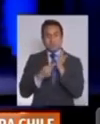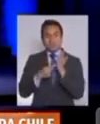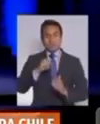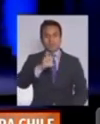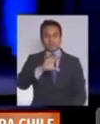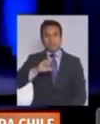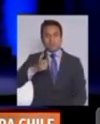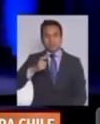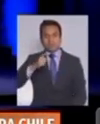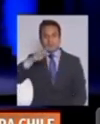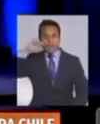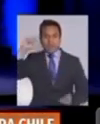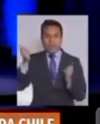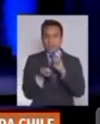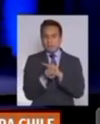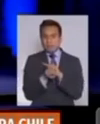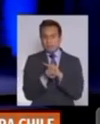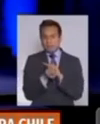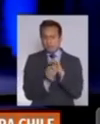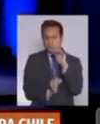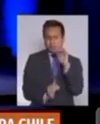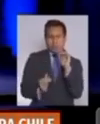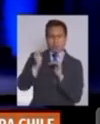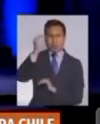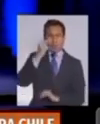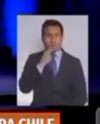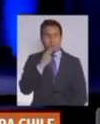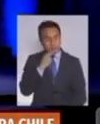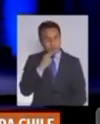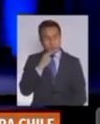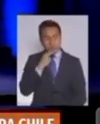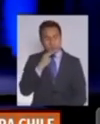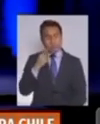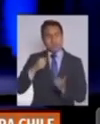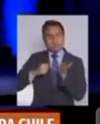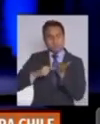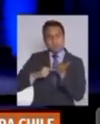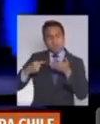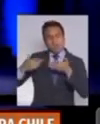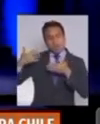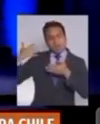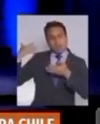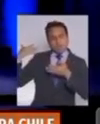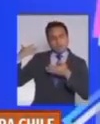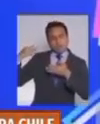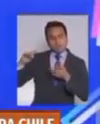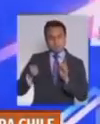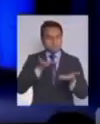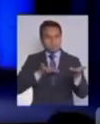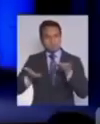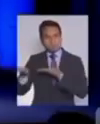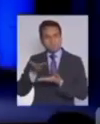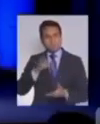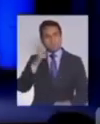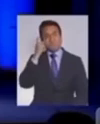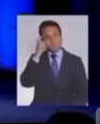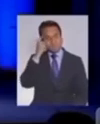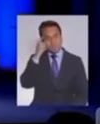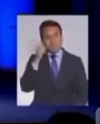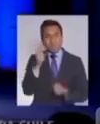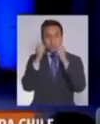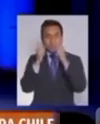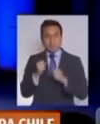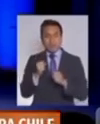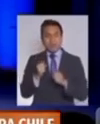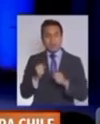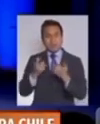tecnología 5G es un cambio aún mayor en nuestras vidas de lo que han significado todas las tecnologías anteriores en esta materia. La posibilidad de que